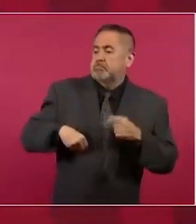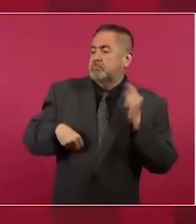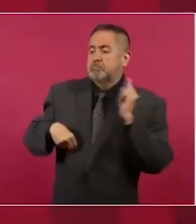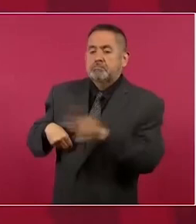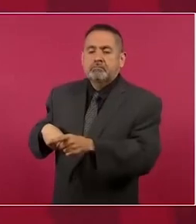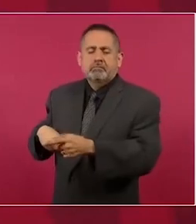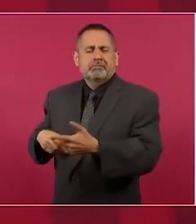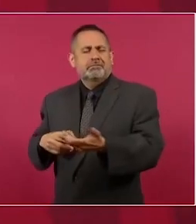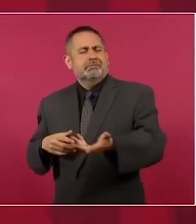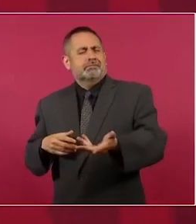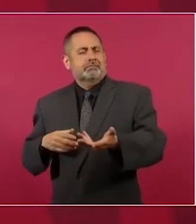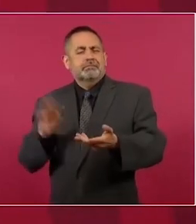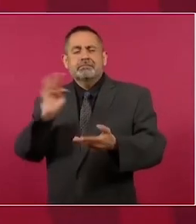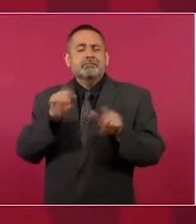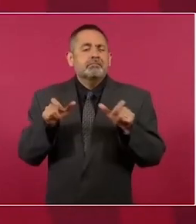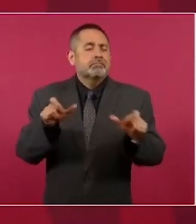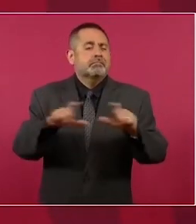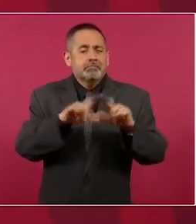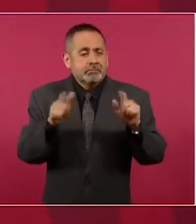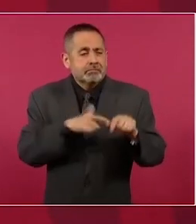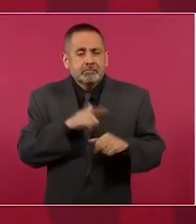o de cualquier otra corporación.